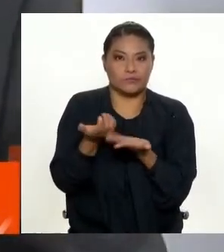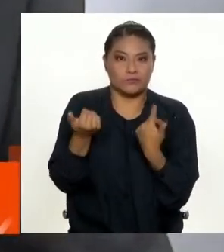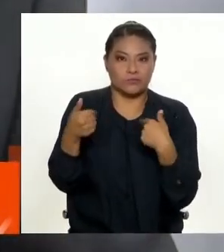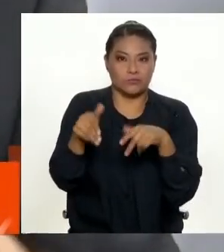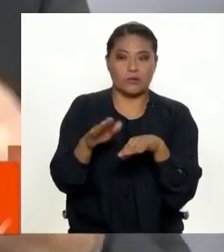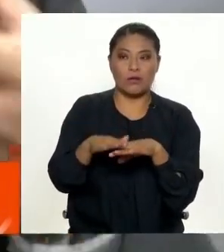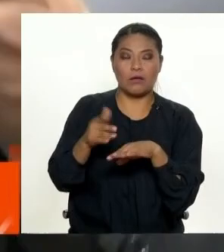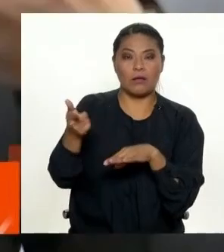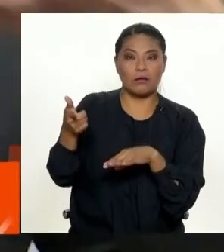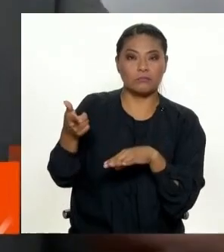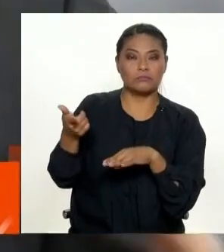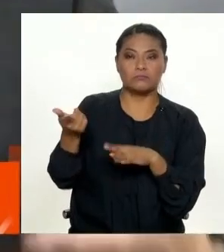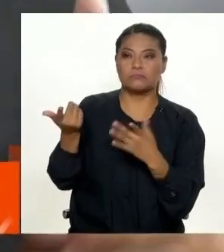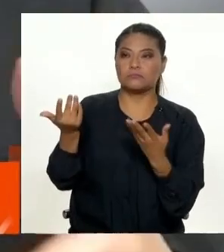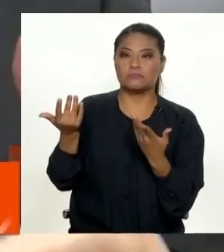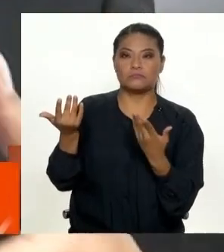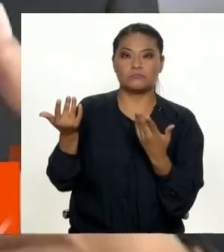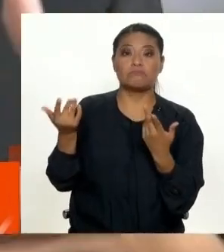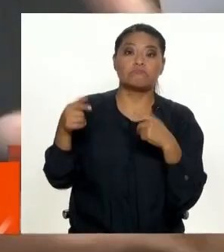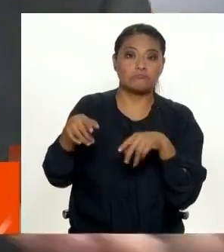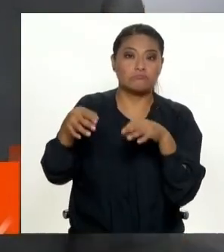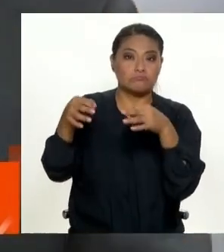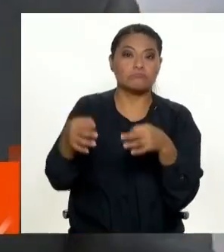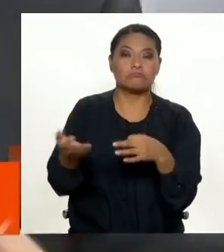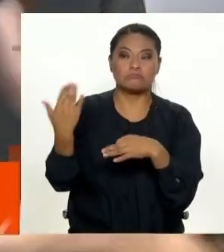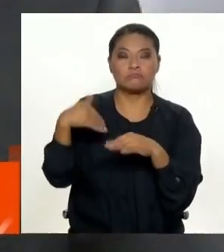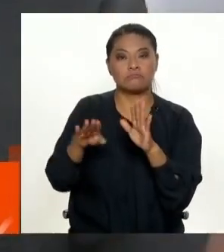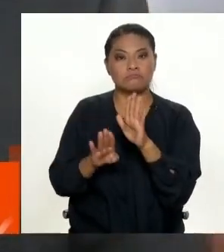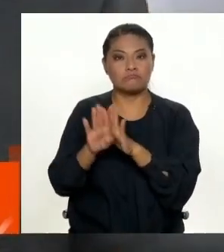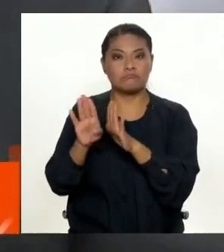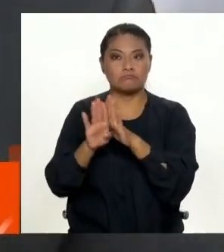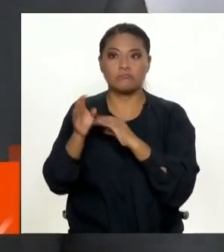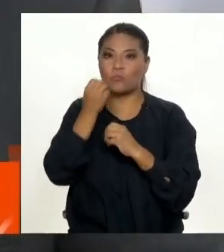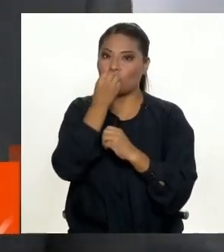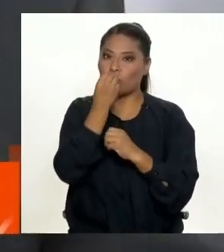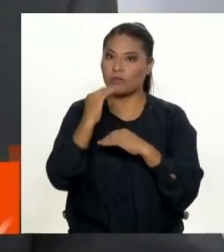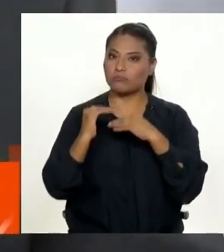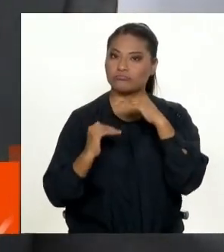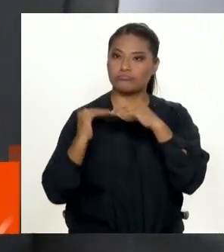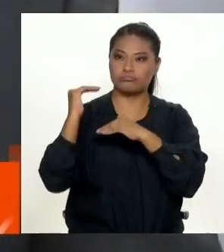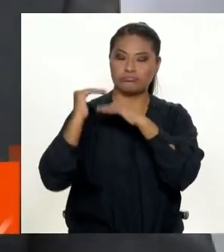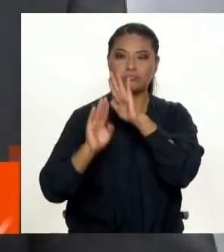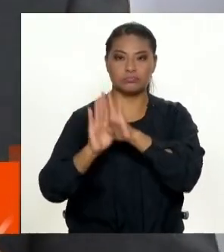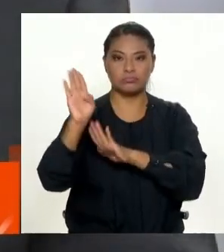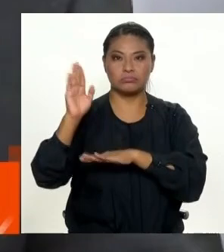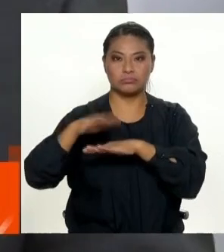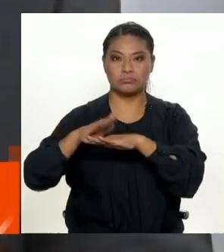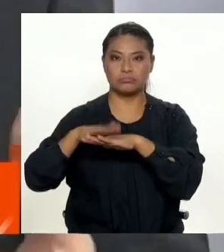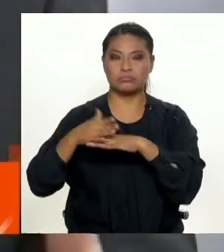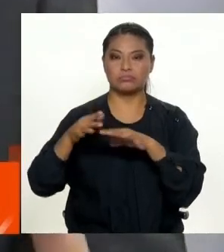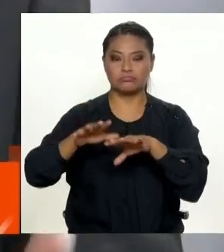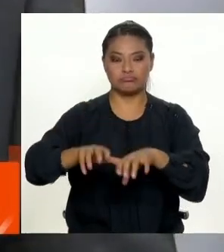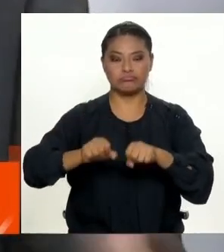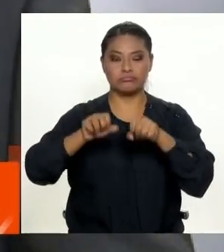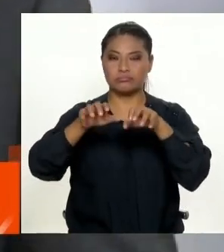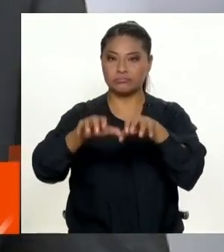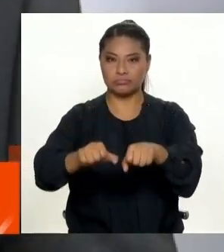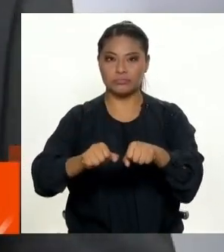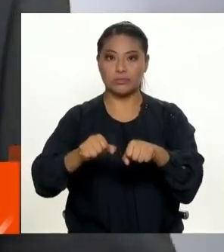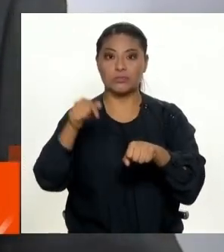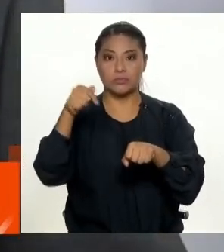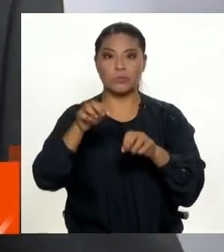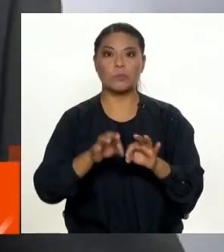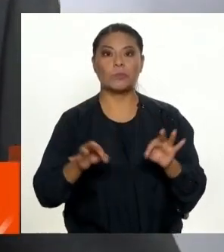al producto, definitivamente símbolo de competitividad, mejora la competitividad de los productos, pero además, y esto es sumamente importante